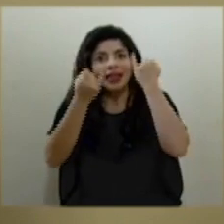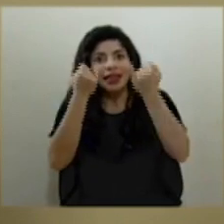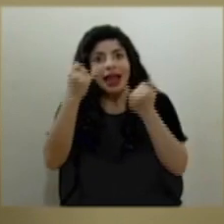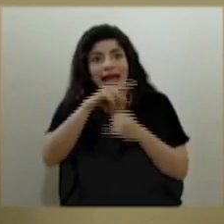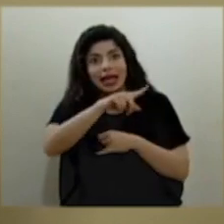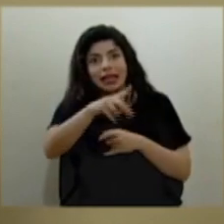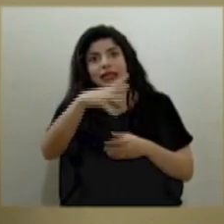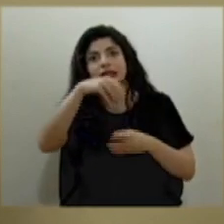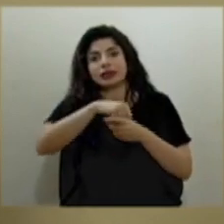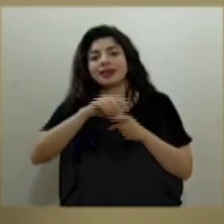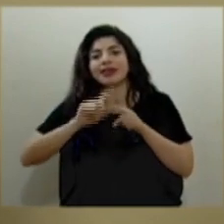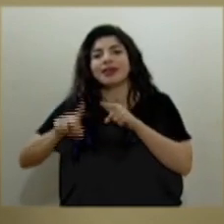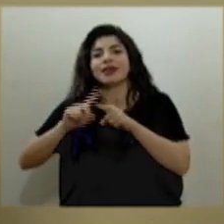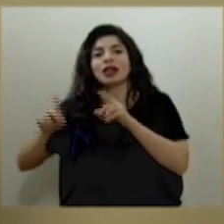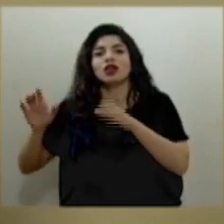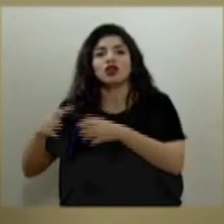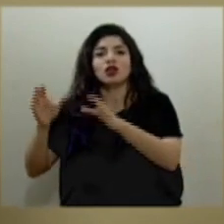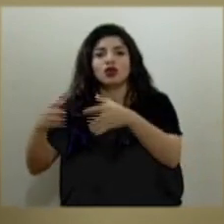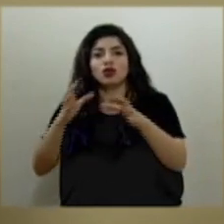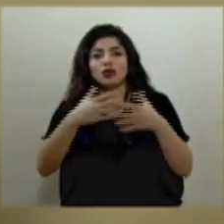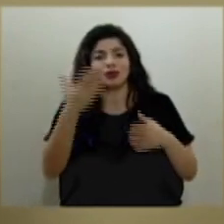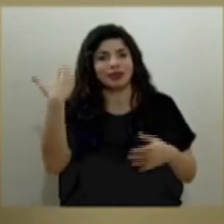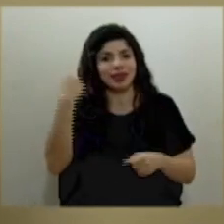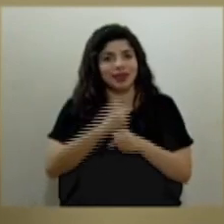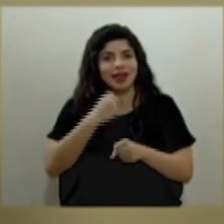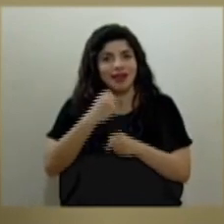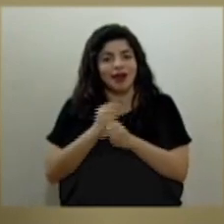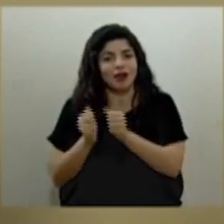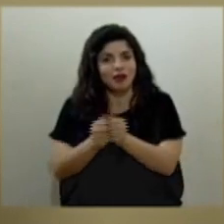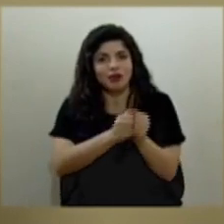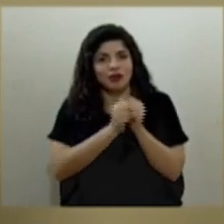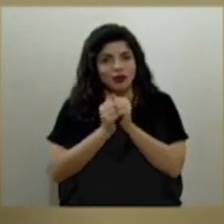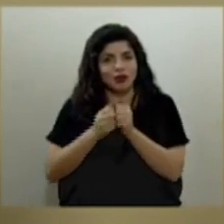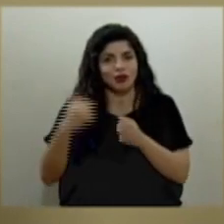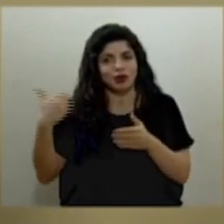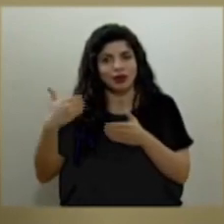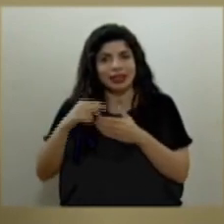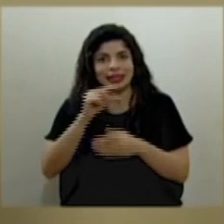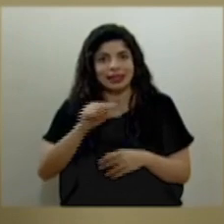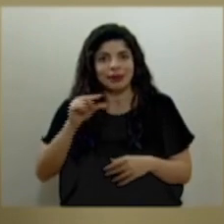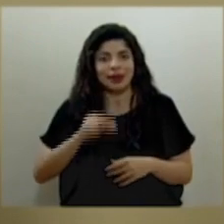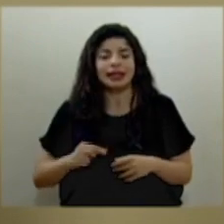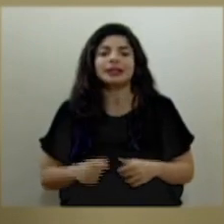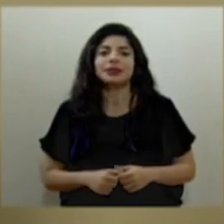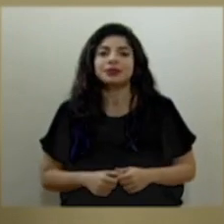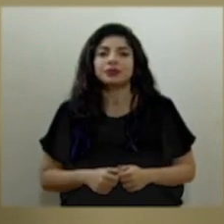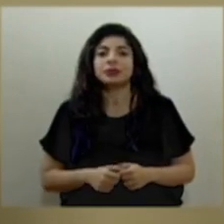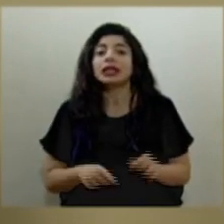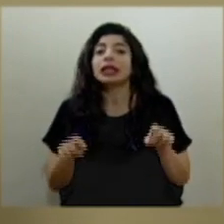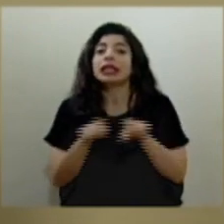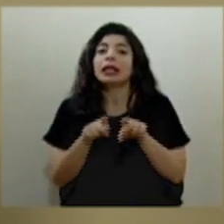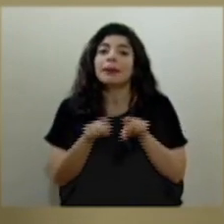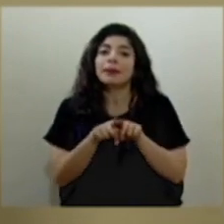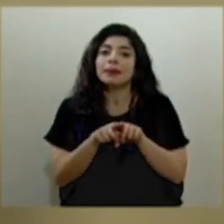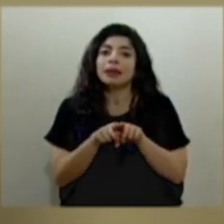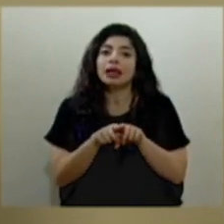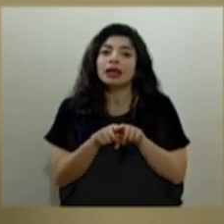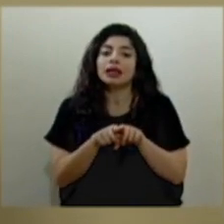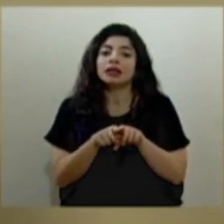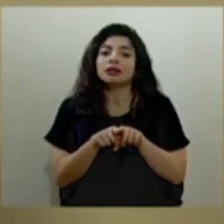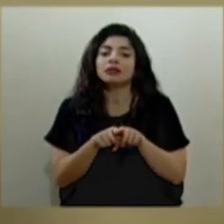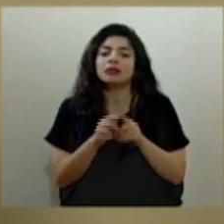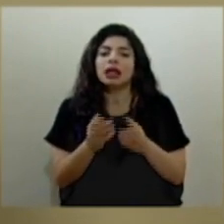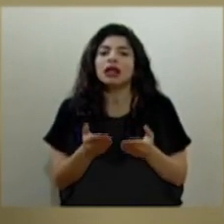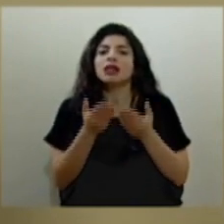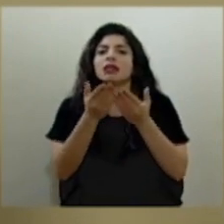forman parte de los diferentes sectores con los que hemos venido trabajando en las últimas semanas y que también